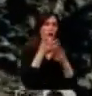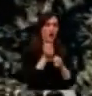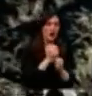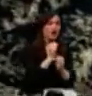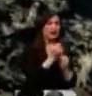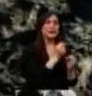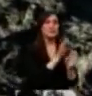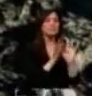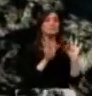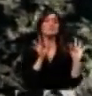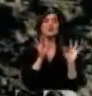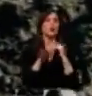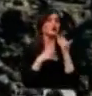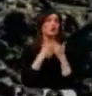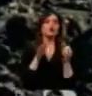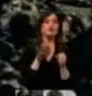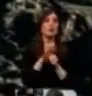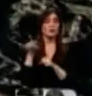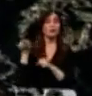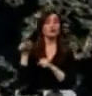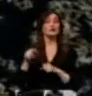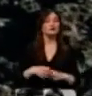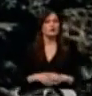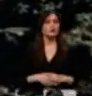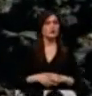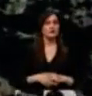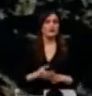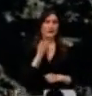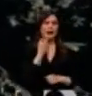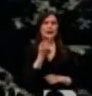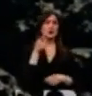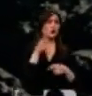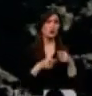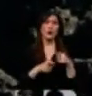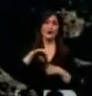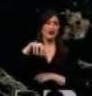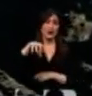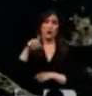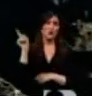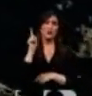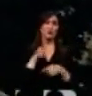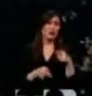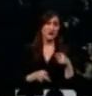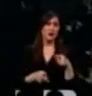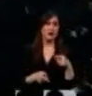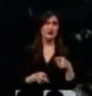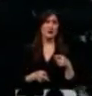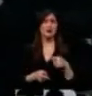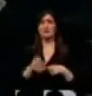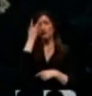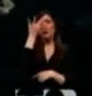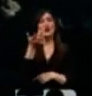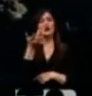del canal Pita, donde nos encontramos en vivo y en directo, nos mencionaba que no es posible restablecer ya el servicio de agua potable. ¿Por qué?